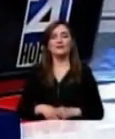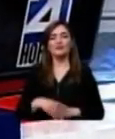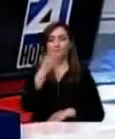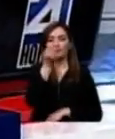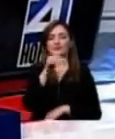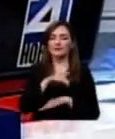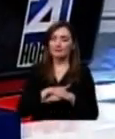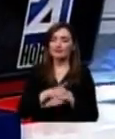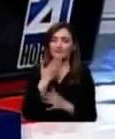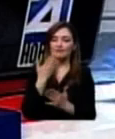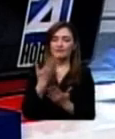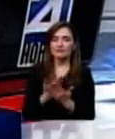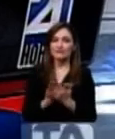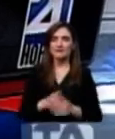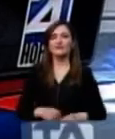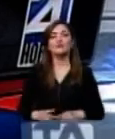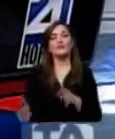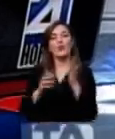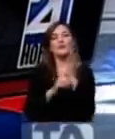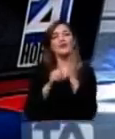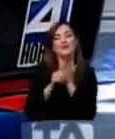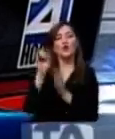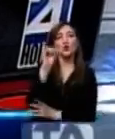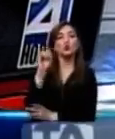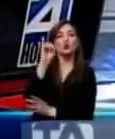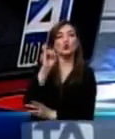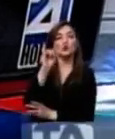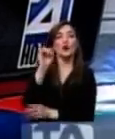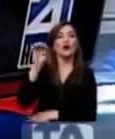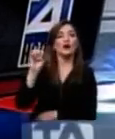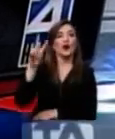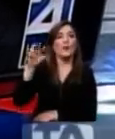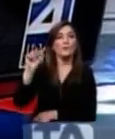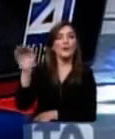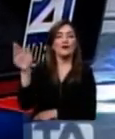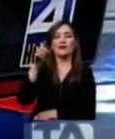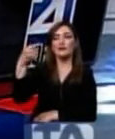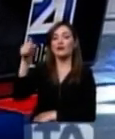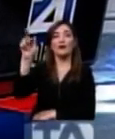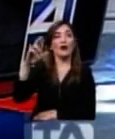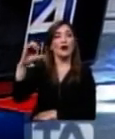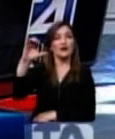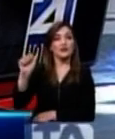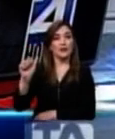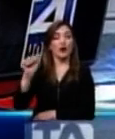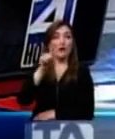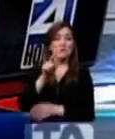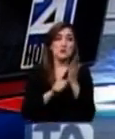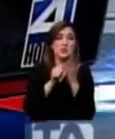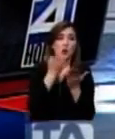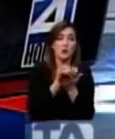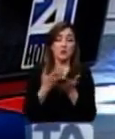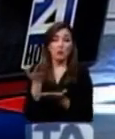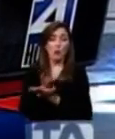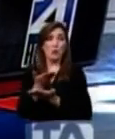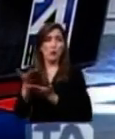tarde para ti también freddy muchísimas gracias la ministra de industrias eva garcía entregó al ministerio de economía varias propuestas para reactivar